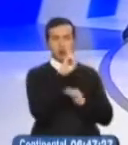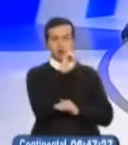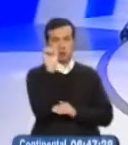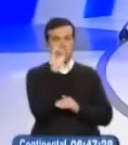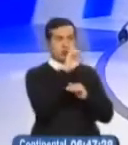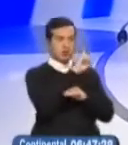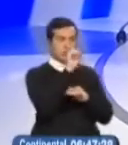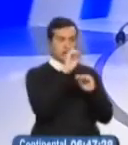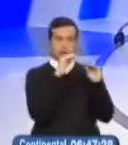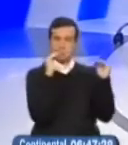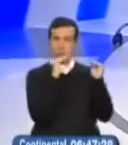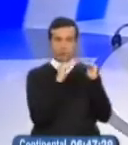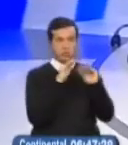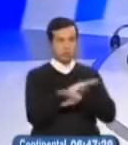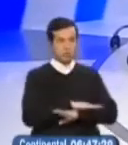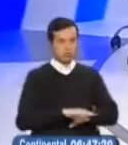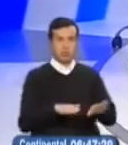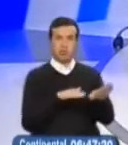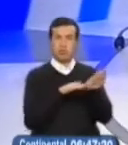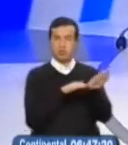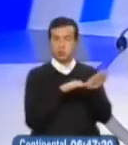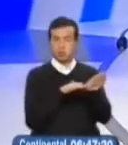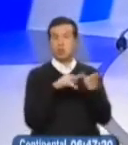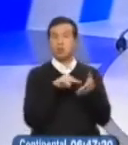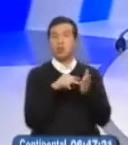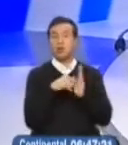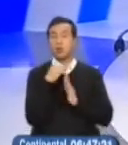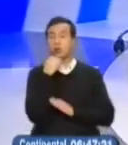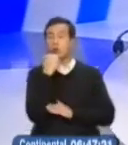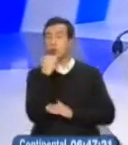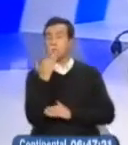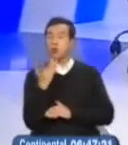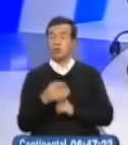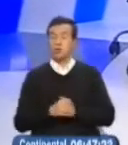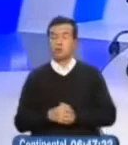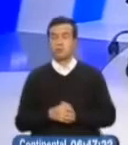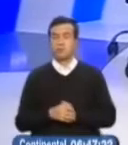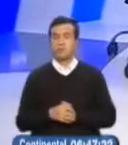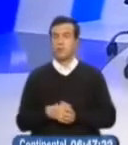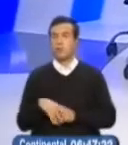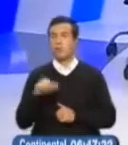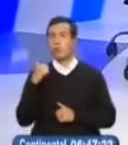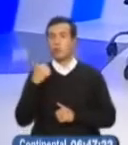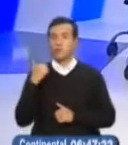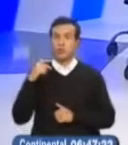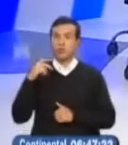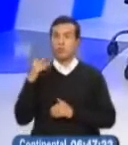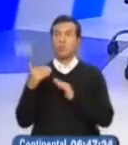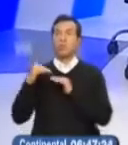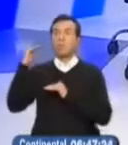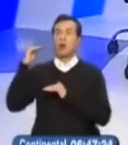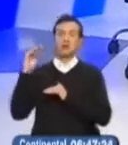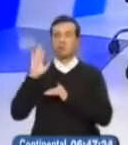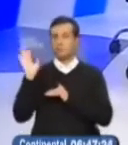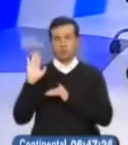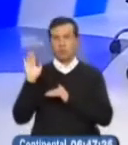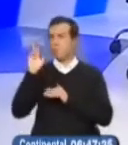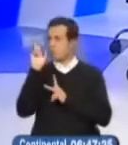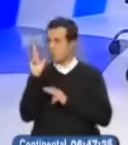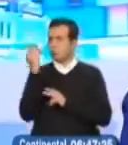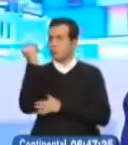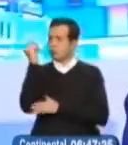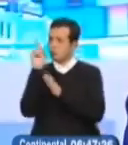cobertura 1-1 totalmente respaldado. No hay ningún tipo de emisión inorgánica. Es un dinero que